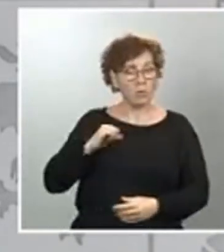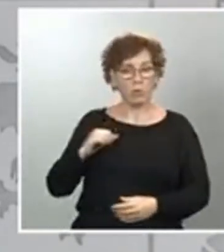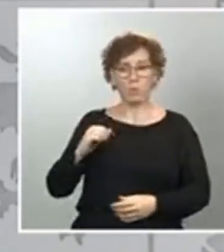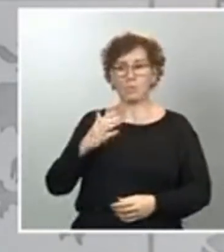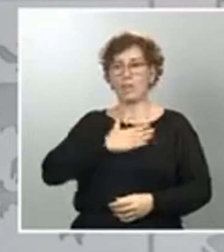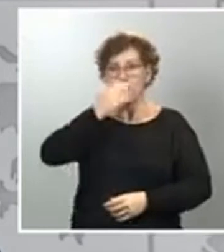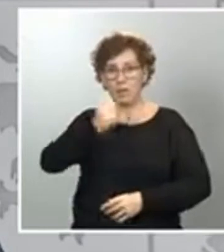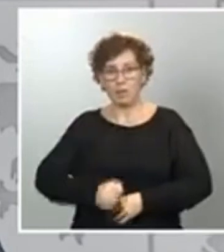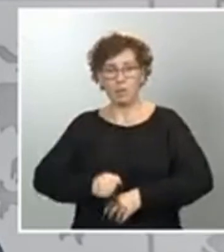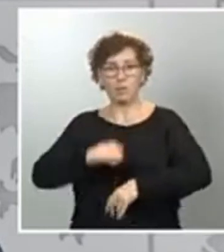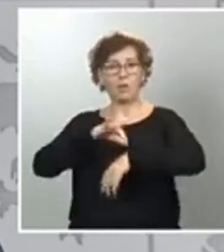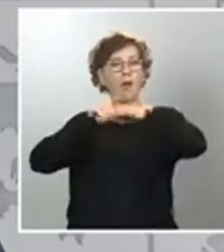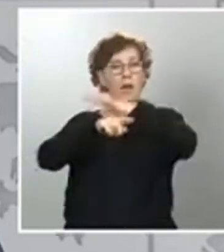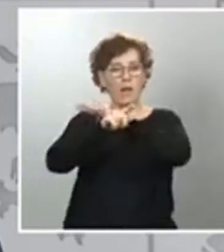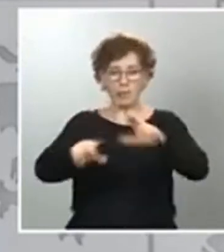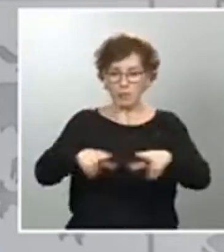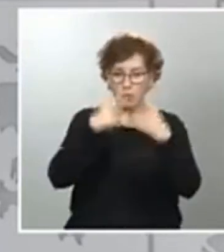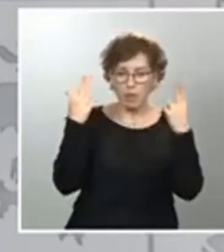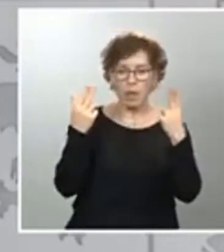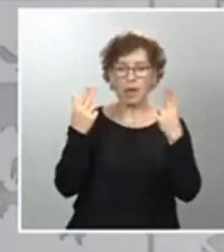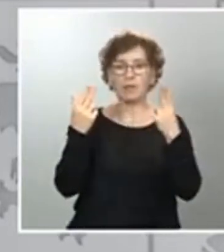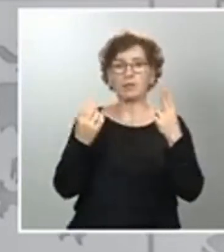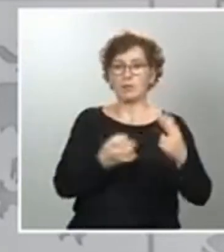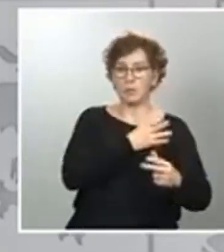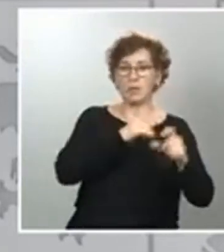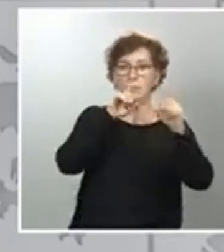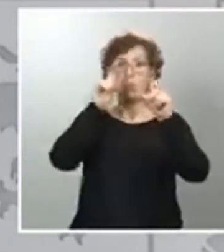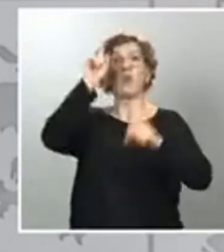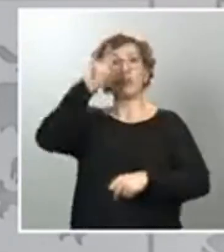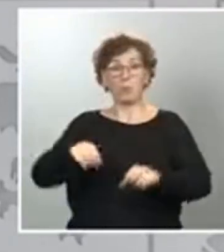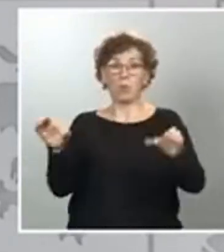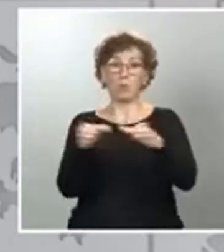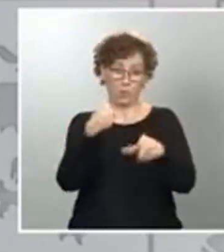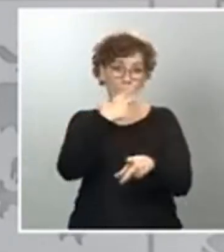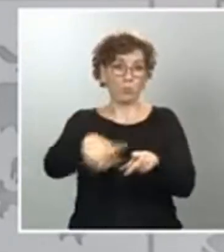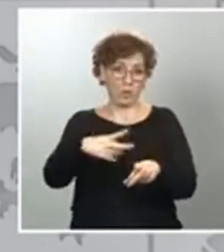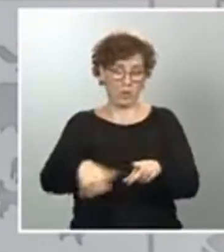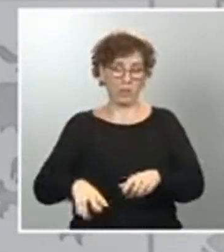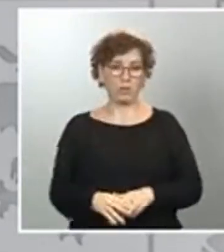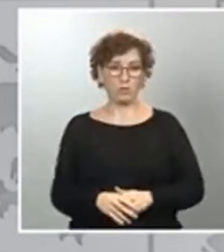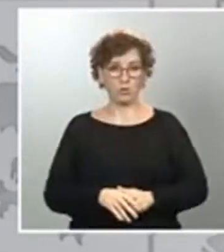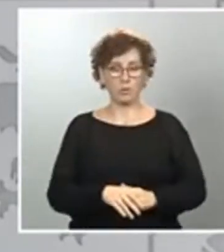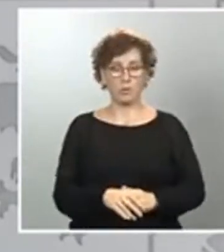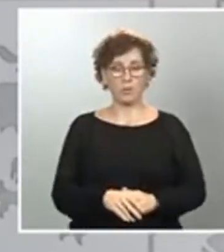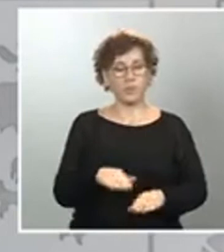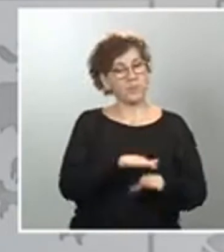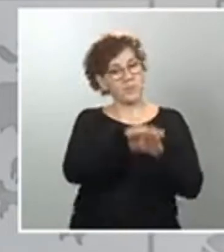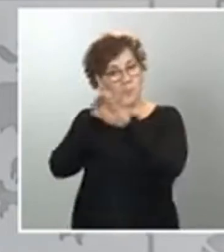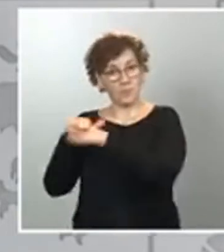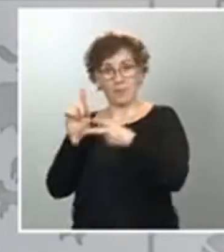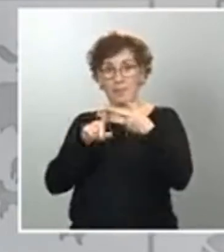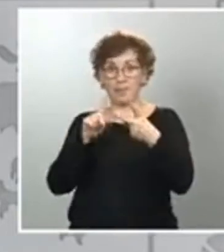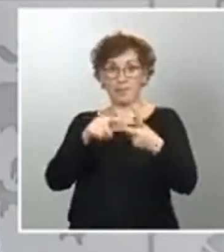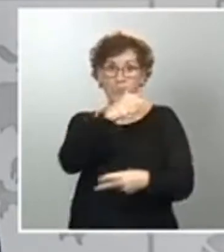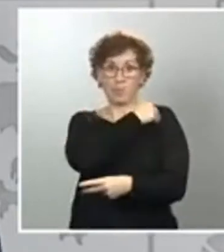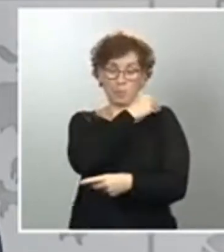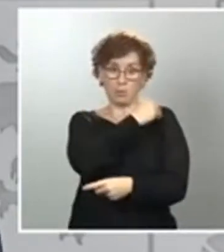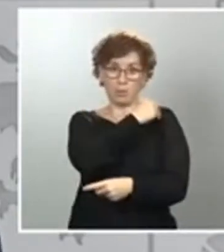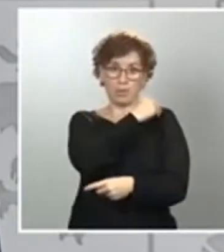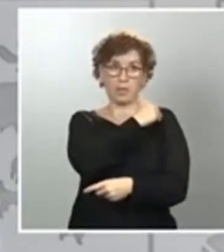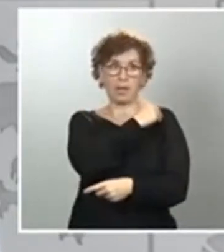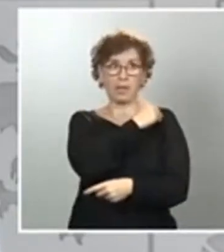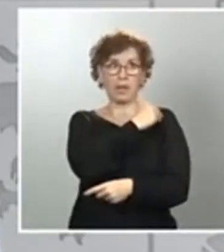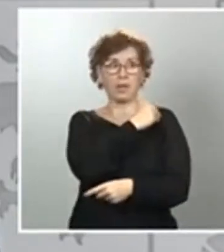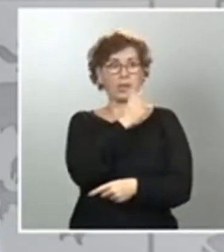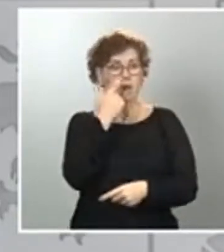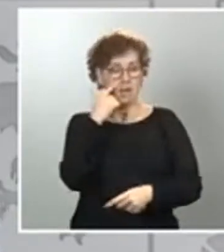sino singularmente también a los partidos políticos. Y en relación con la segunda de las preguntas, decirle, José Luis, que el Gobierno de España